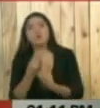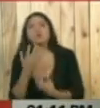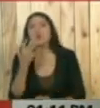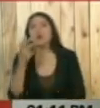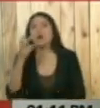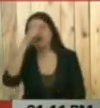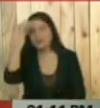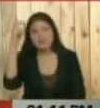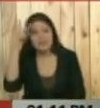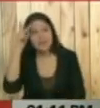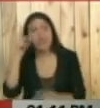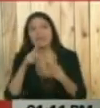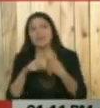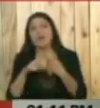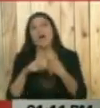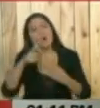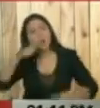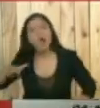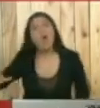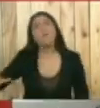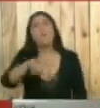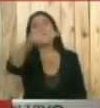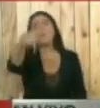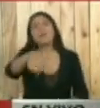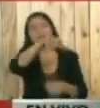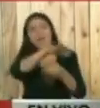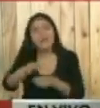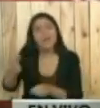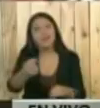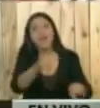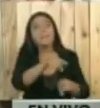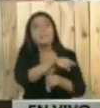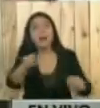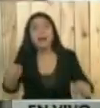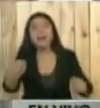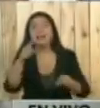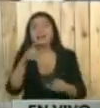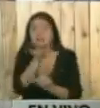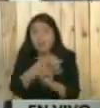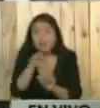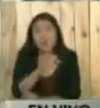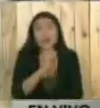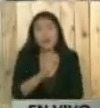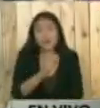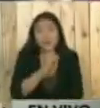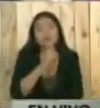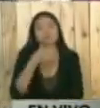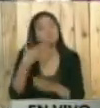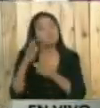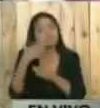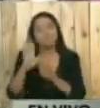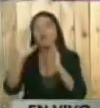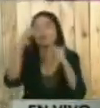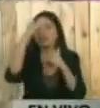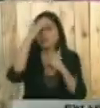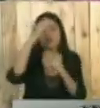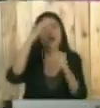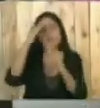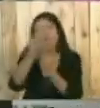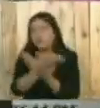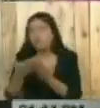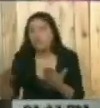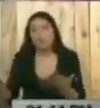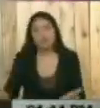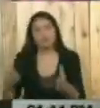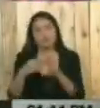nuestros otaraos, con el pueblo del Delta, para que en tiempos difíciles los estamos atendiendo y los